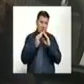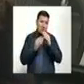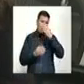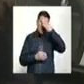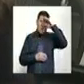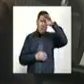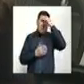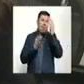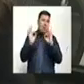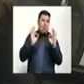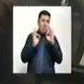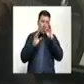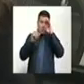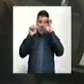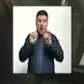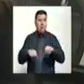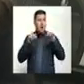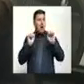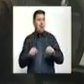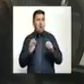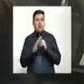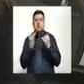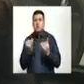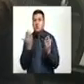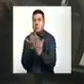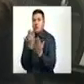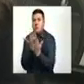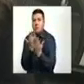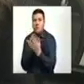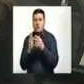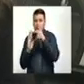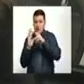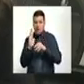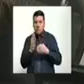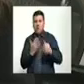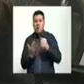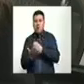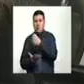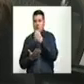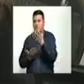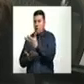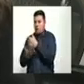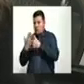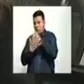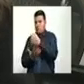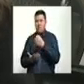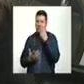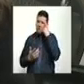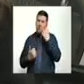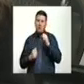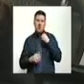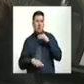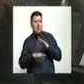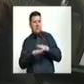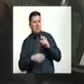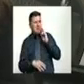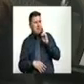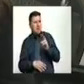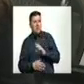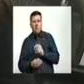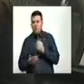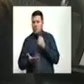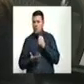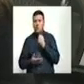Habana pretenden ser aprobados por Fast Track, como la reforma regalías, donde encontramos con enorme preocupación que se le está